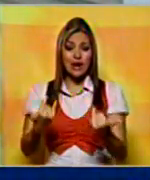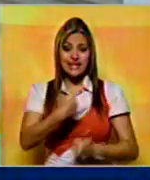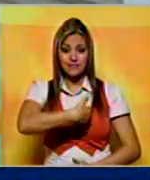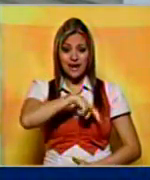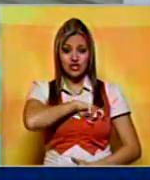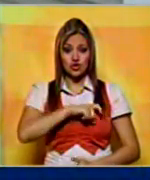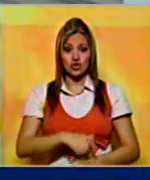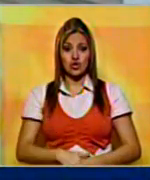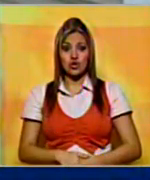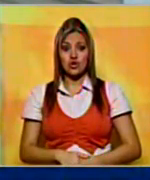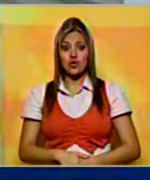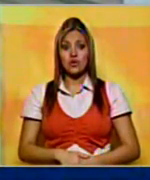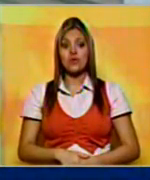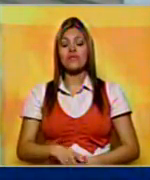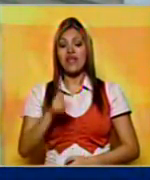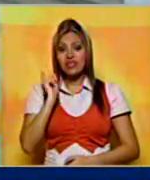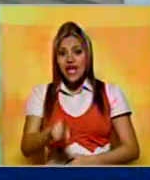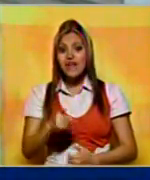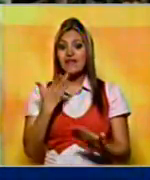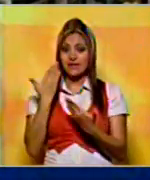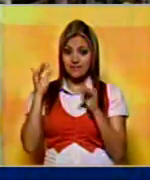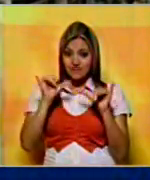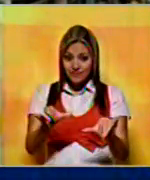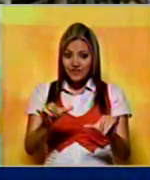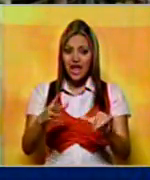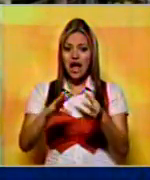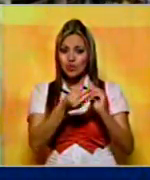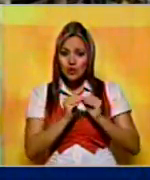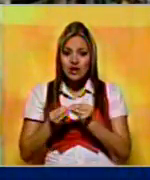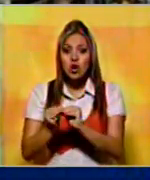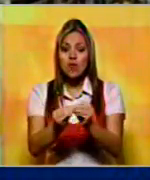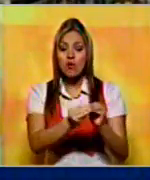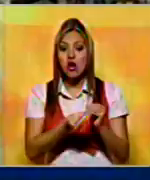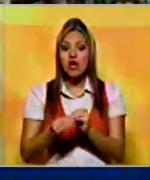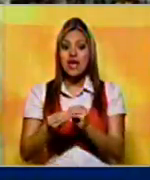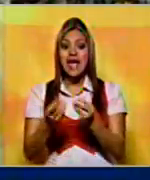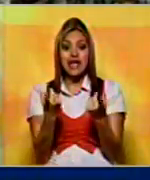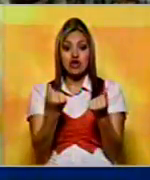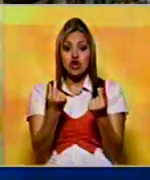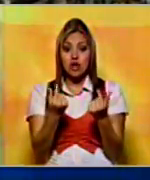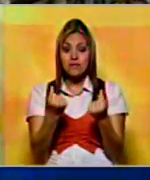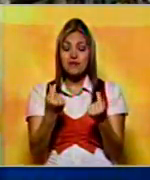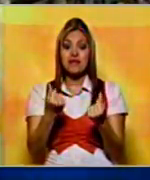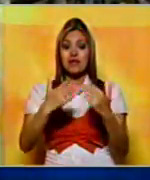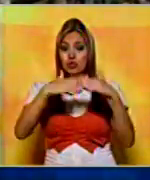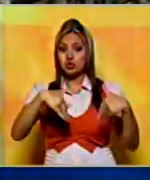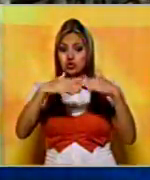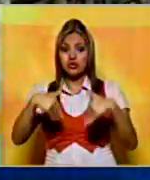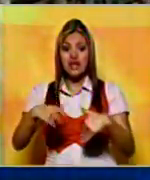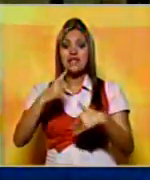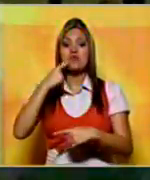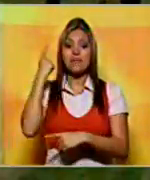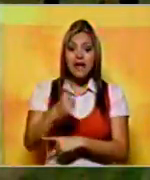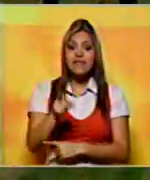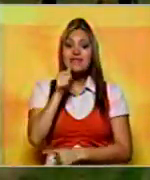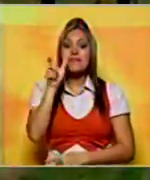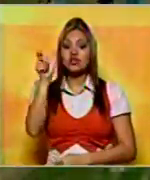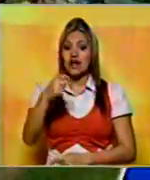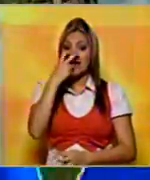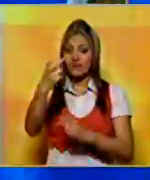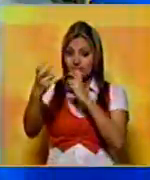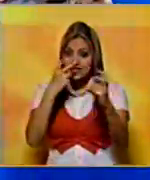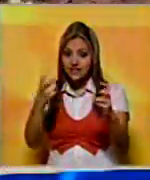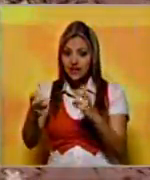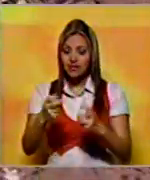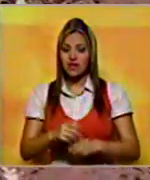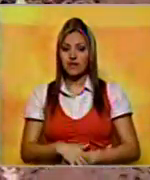Un portavoz presidencial señaló que las catedrales de Bohol deben ser reparadas porque la economía de las zonas devastadas depende del ecoturismo.